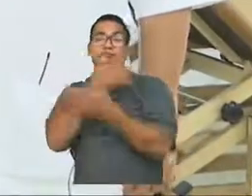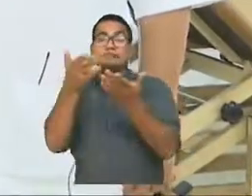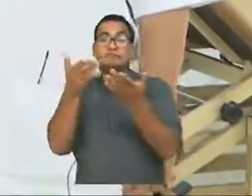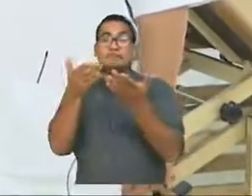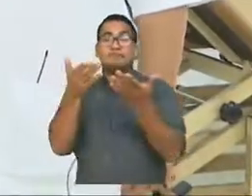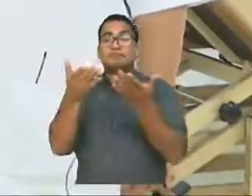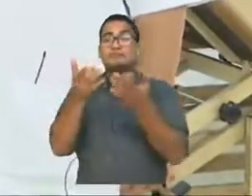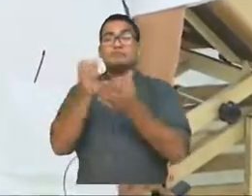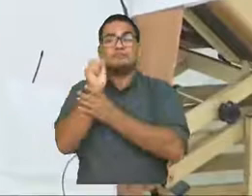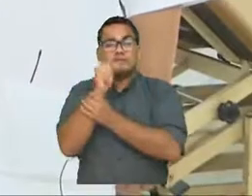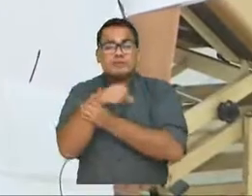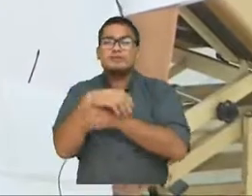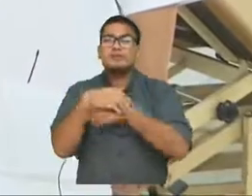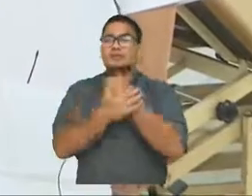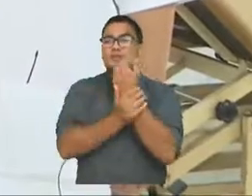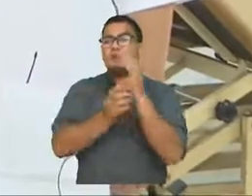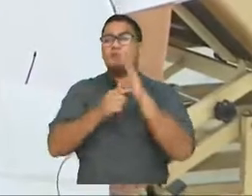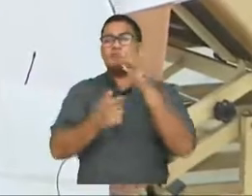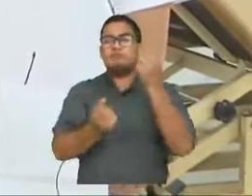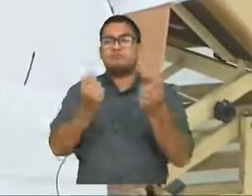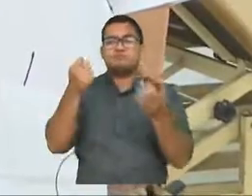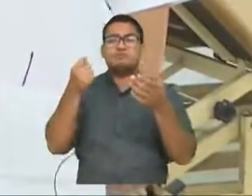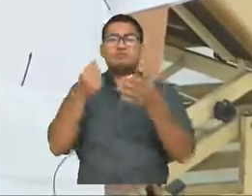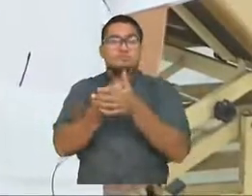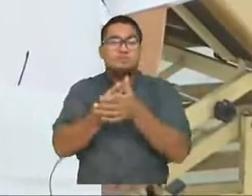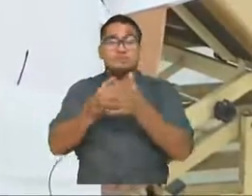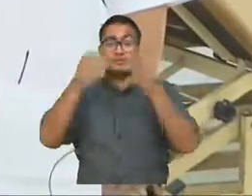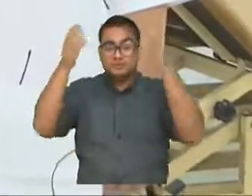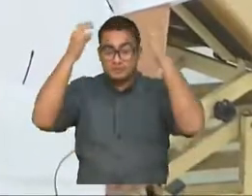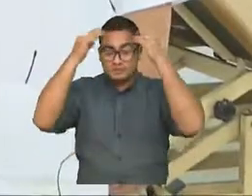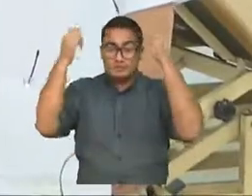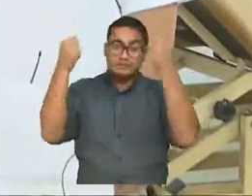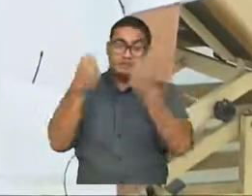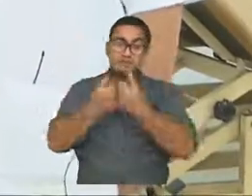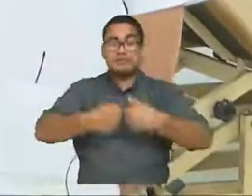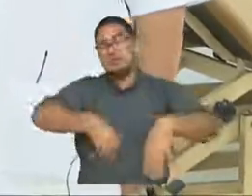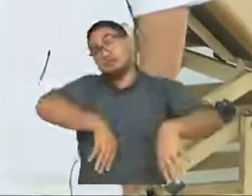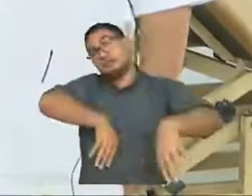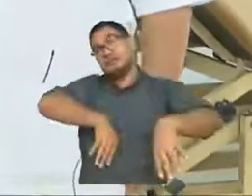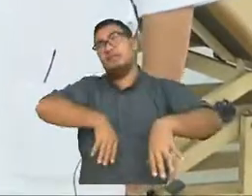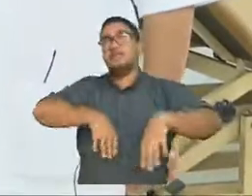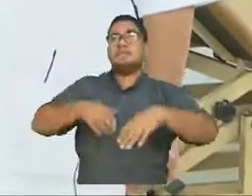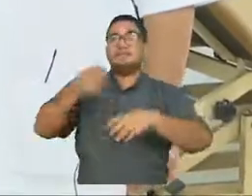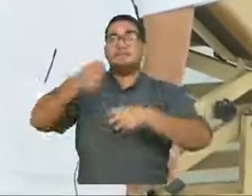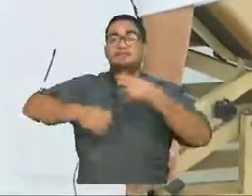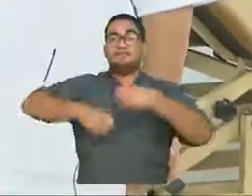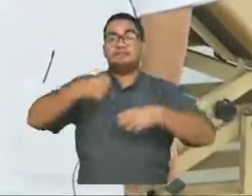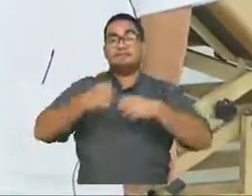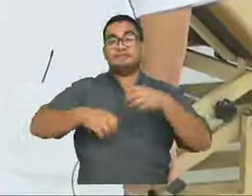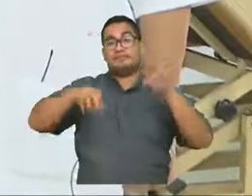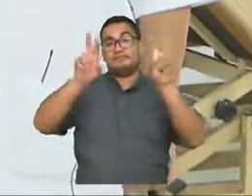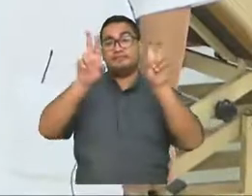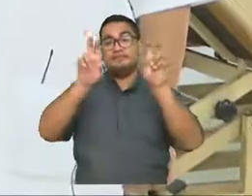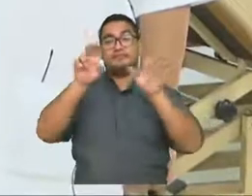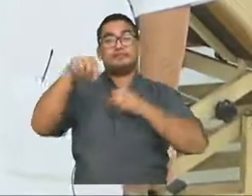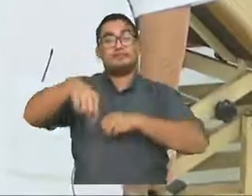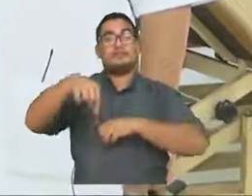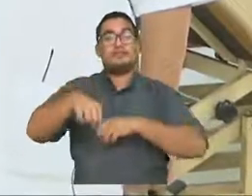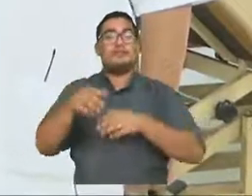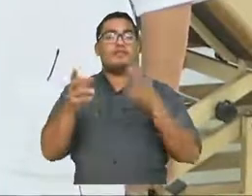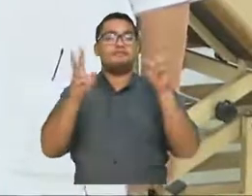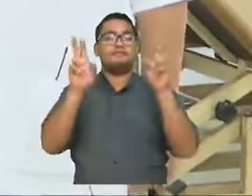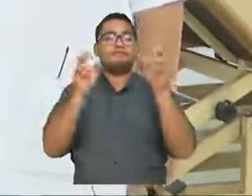cerebral, me imagino, algún problema en la mano, problemas motores, y precisamente el tema de hoy, que son los accidentes de